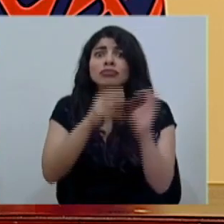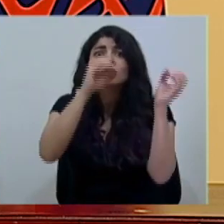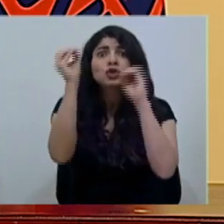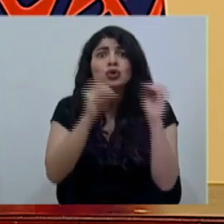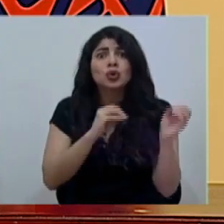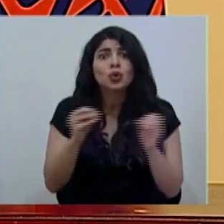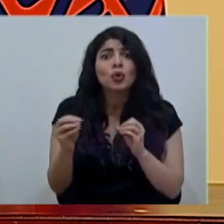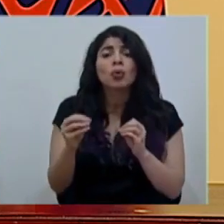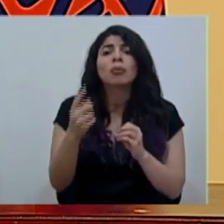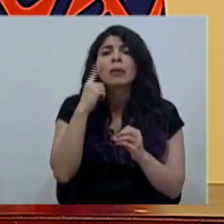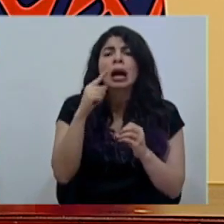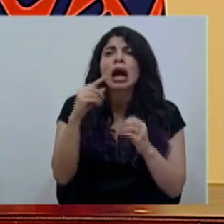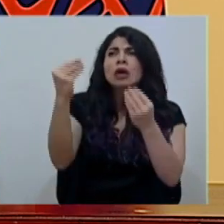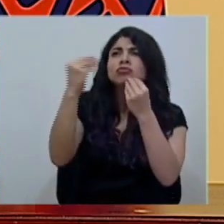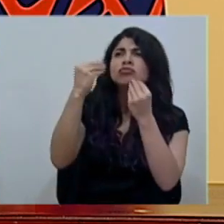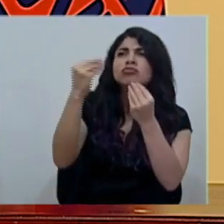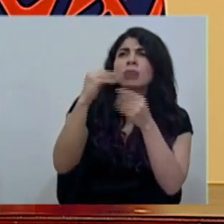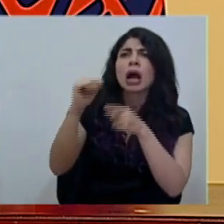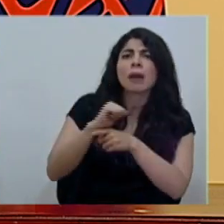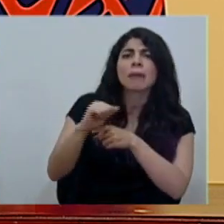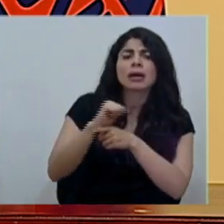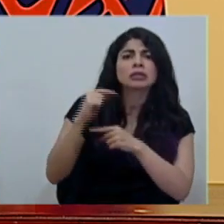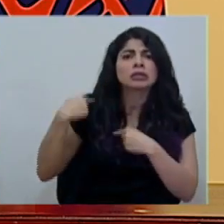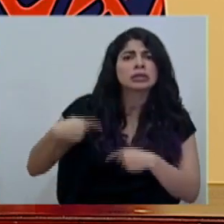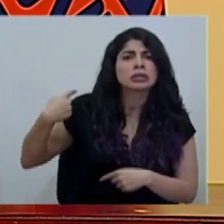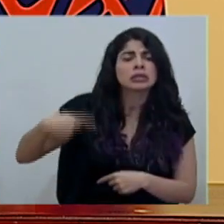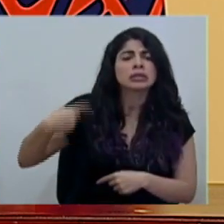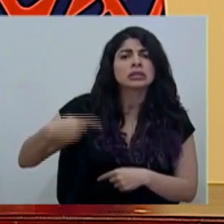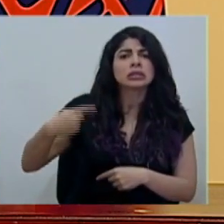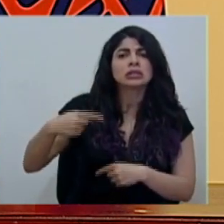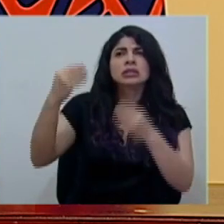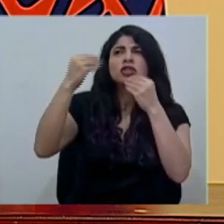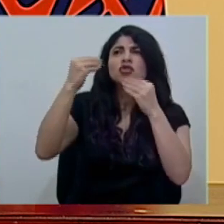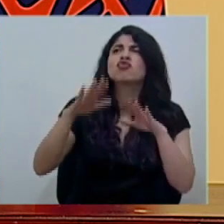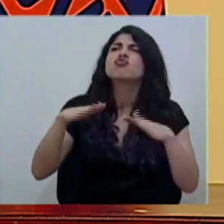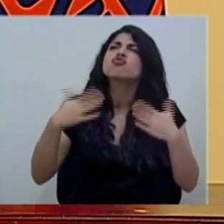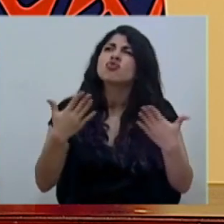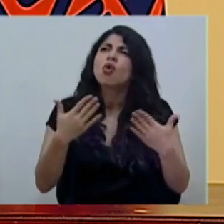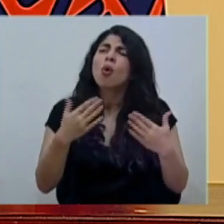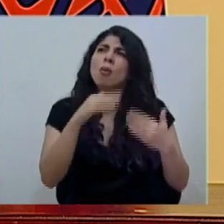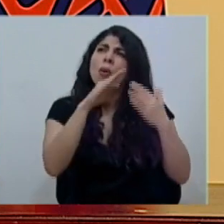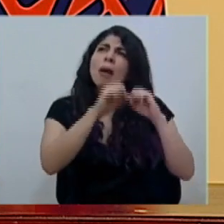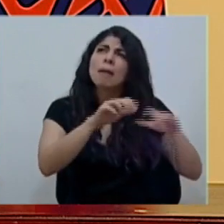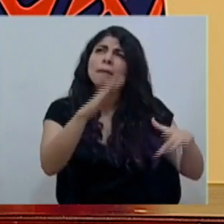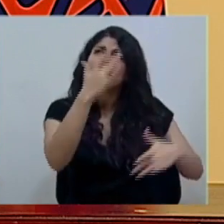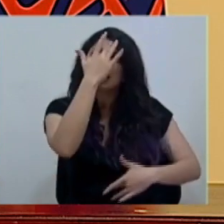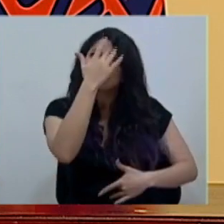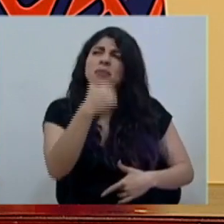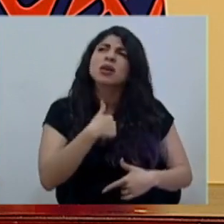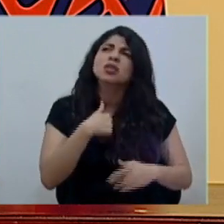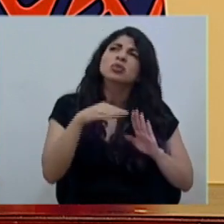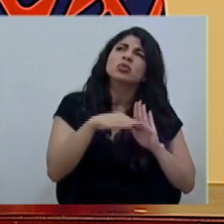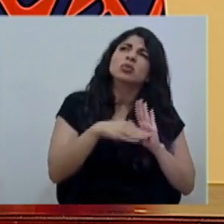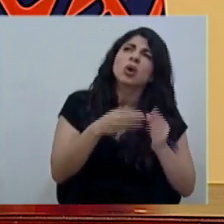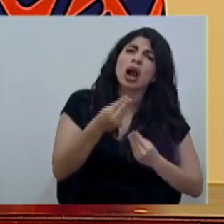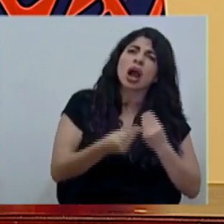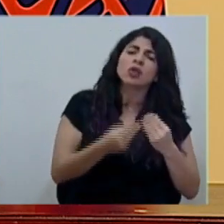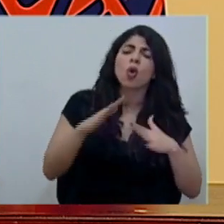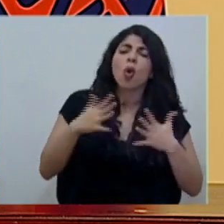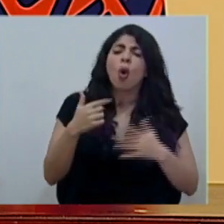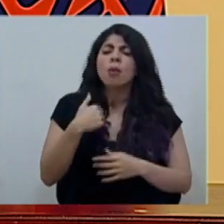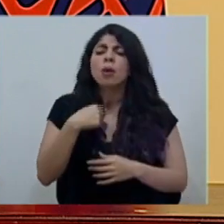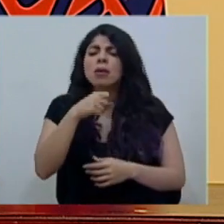Zoom para poder recibir toda la capacitación necesaria para poder saber cómo enfrentar la pandemia, qué cosas tienen que hacer, cómo lograr el